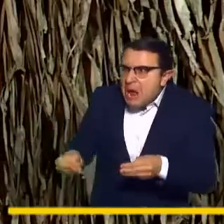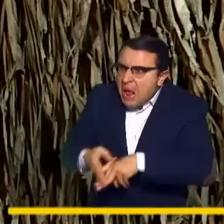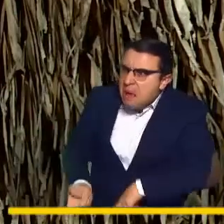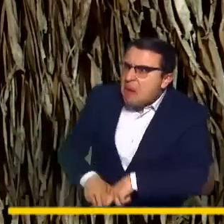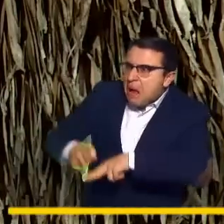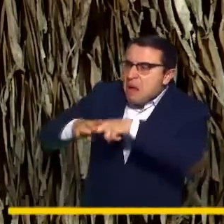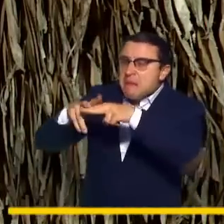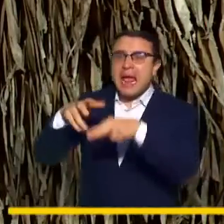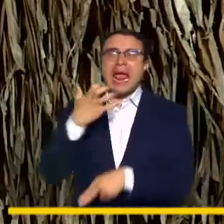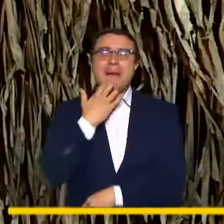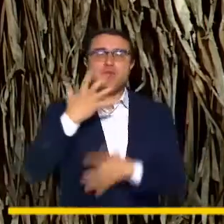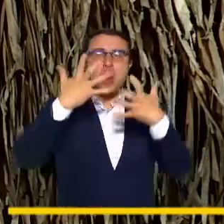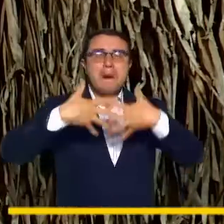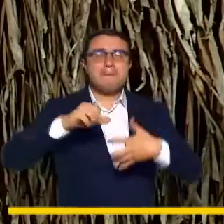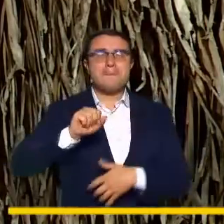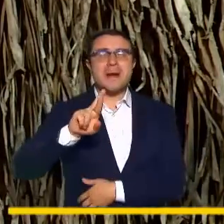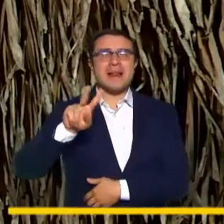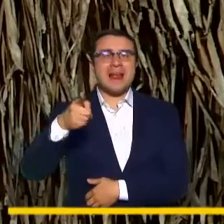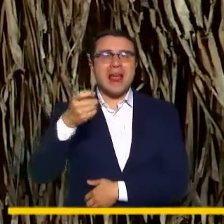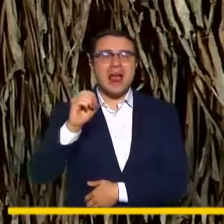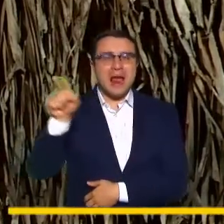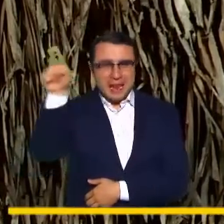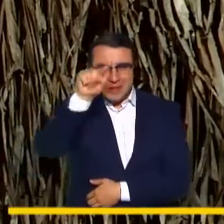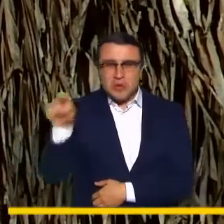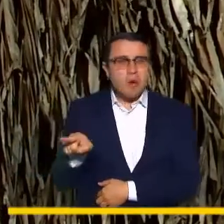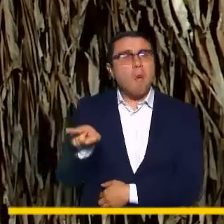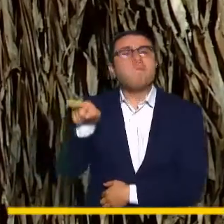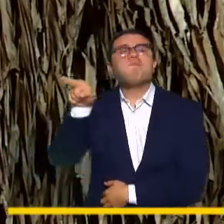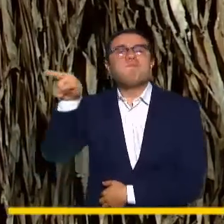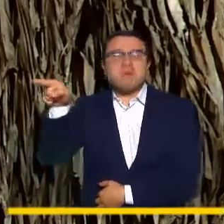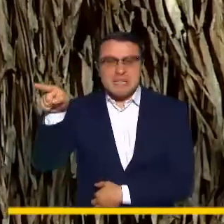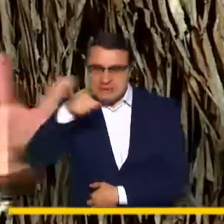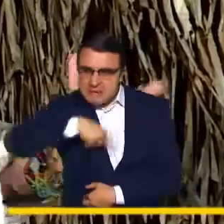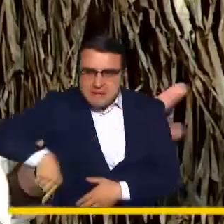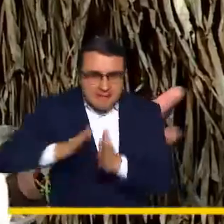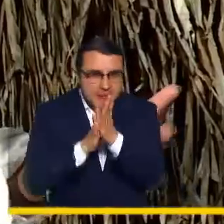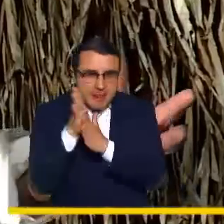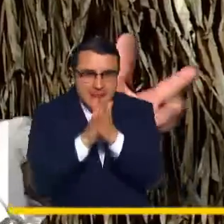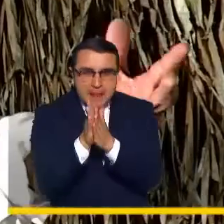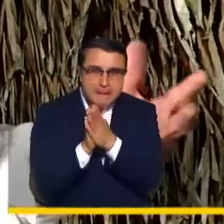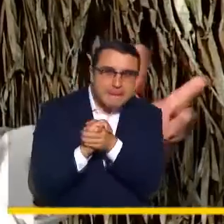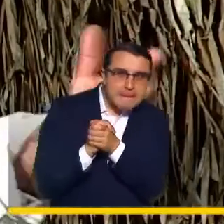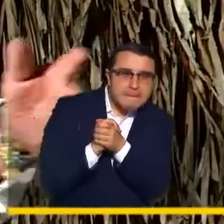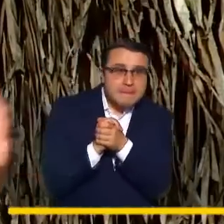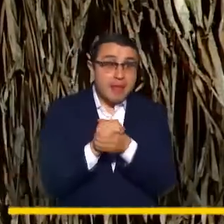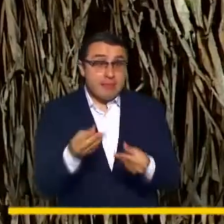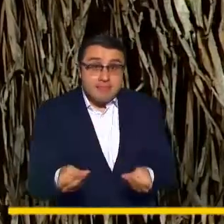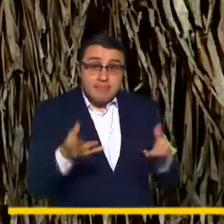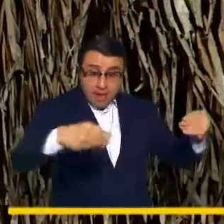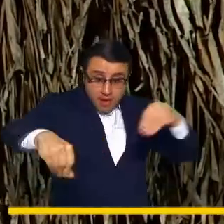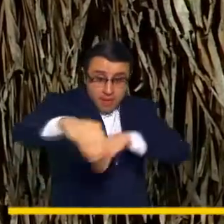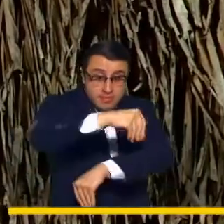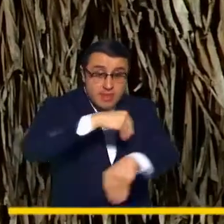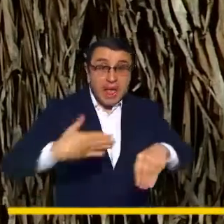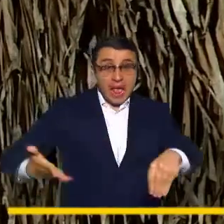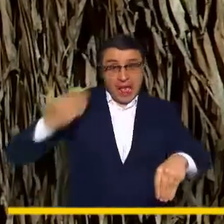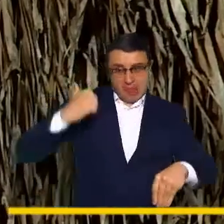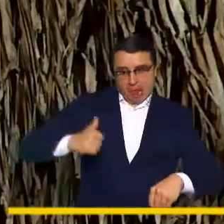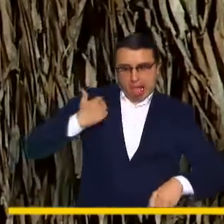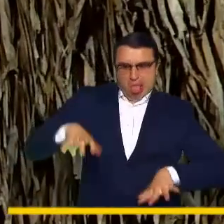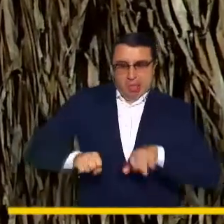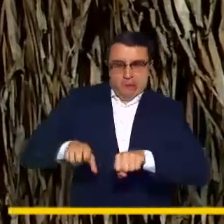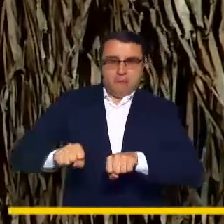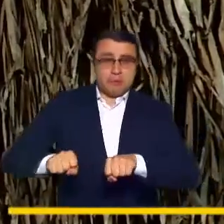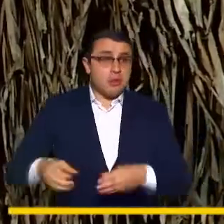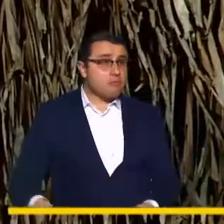ejemplo, en una empresa como Argos se aglutinó para no entregar las tierras que había despojado.